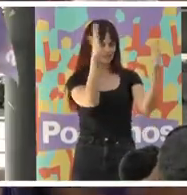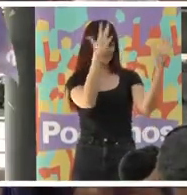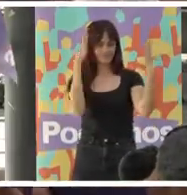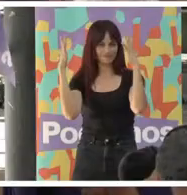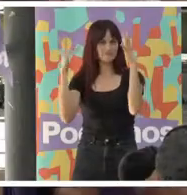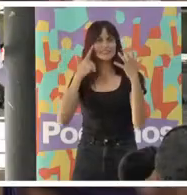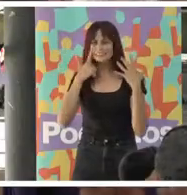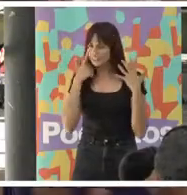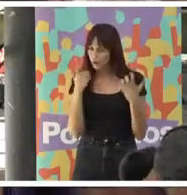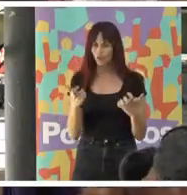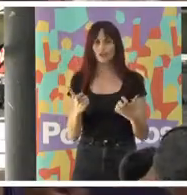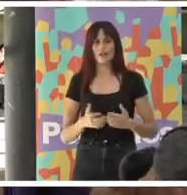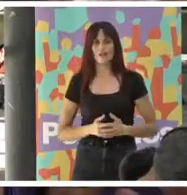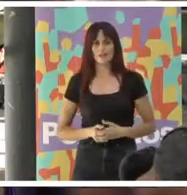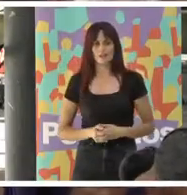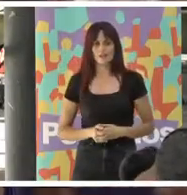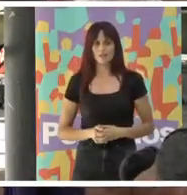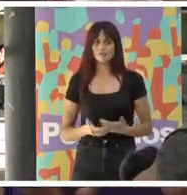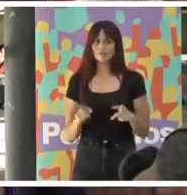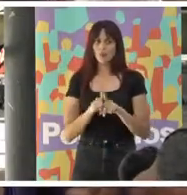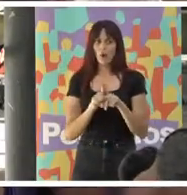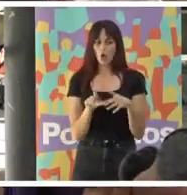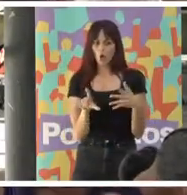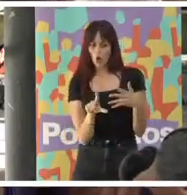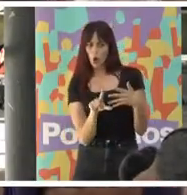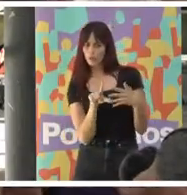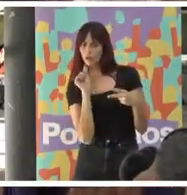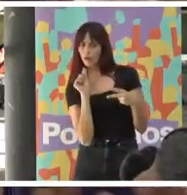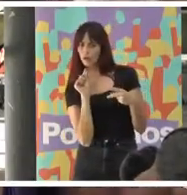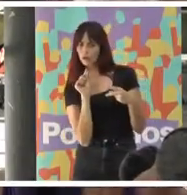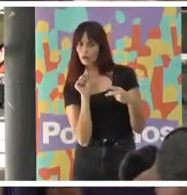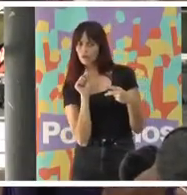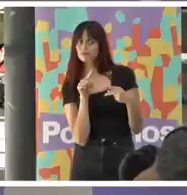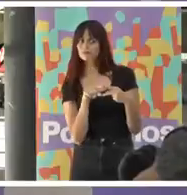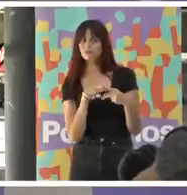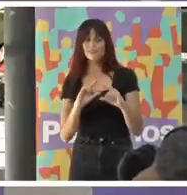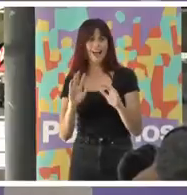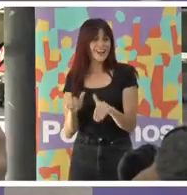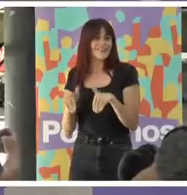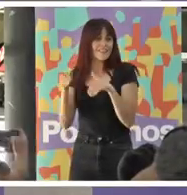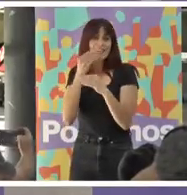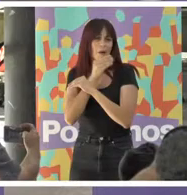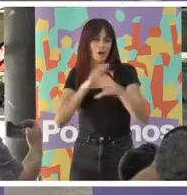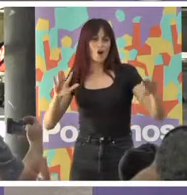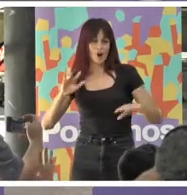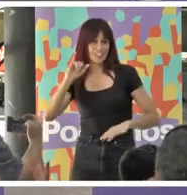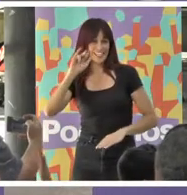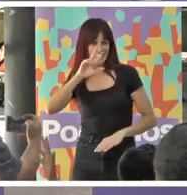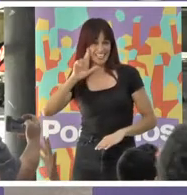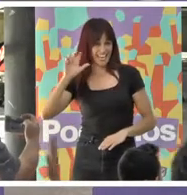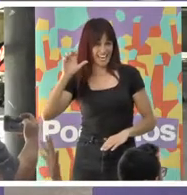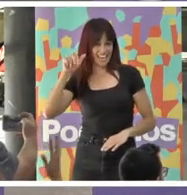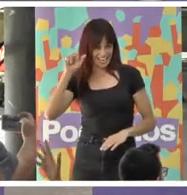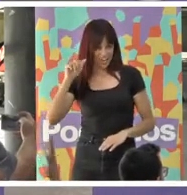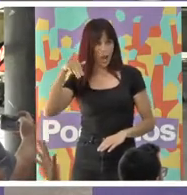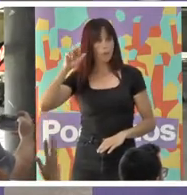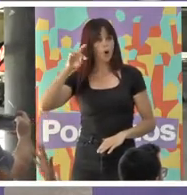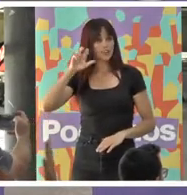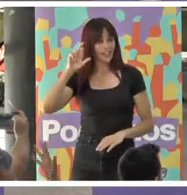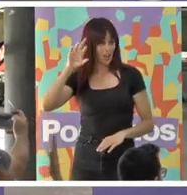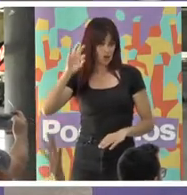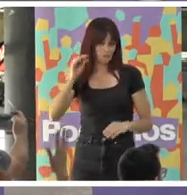Se nota cuando se está en una opción que tiene a la mejor candidata, Irene Montero, de todas las elecciones